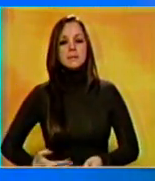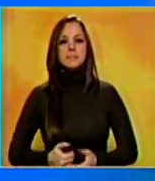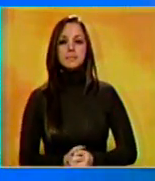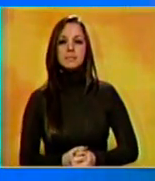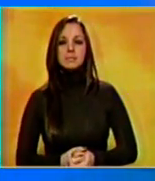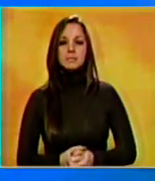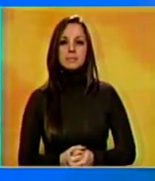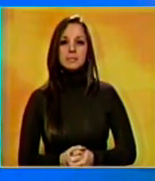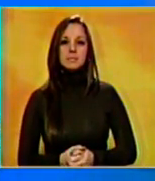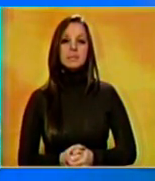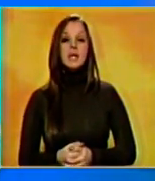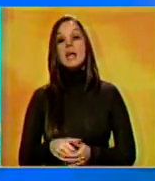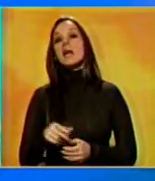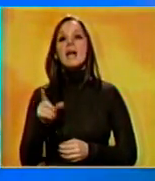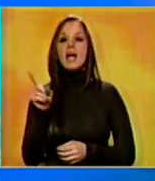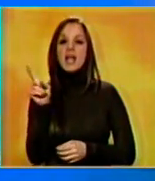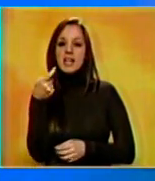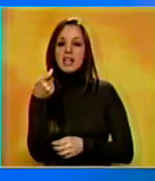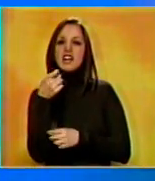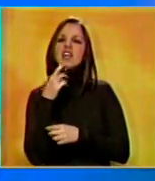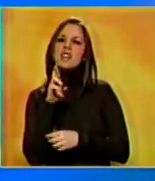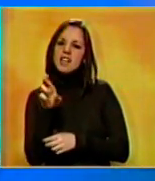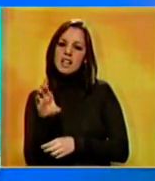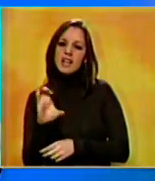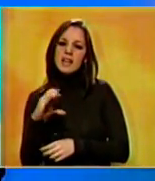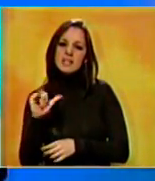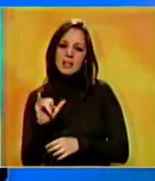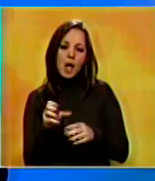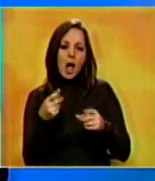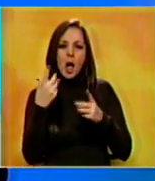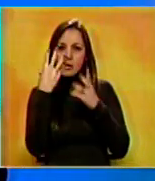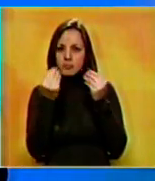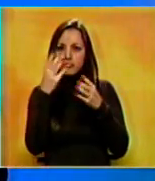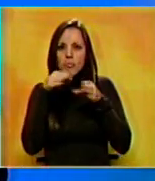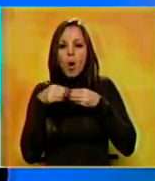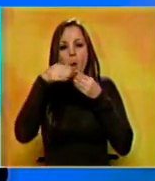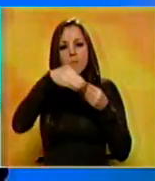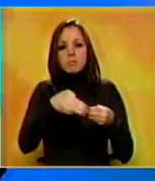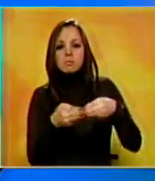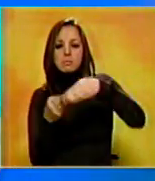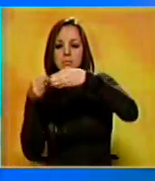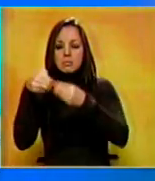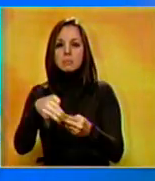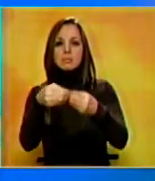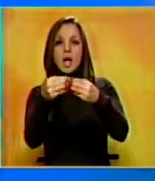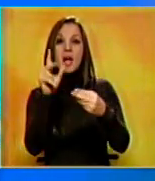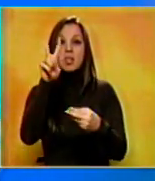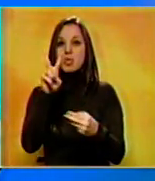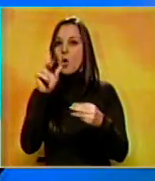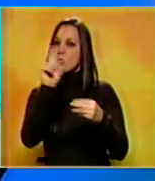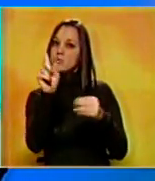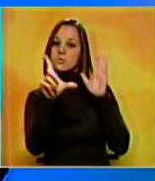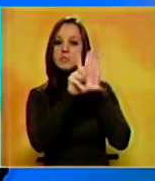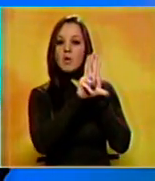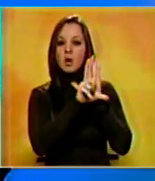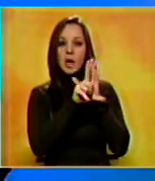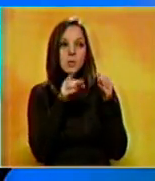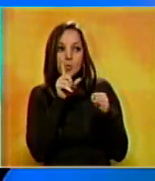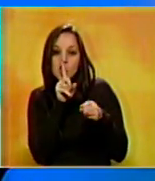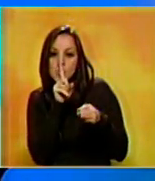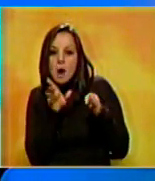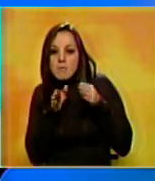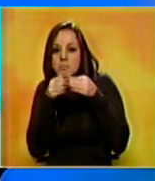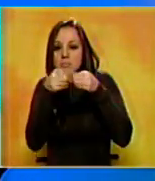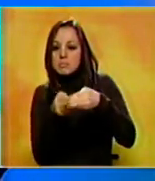en Grecia al menos 22 inmigrantes murieron y otros siete se encuentran desaparecidos por el naufragio de dos embarcaciones ilegales cerca de la isla de samos